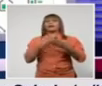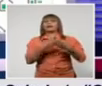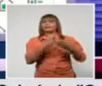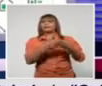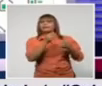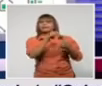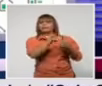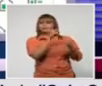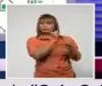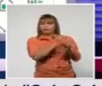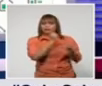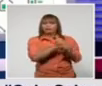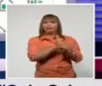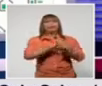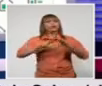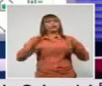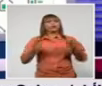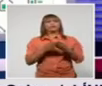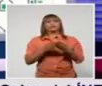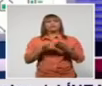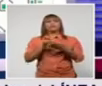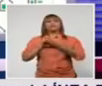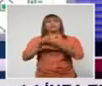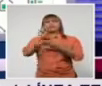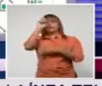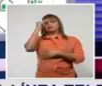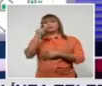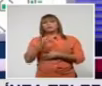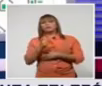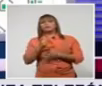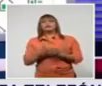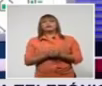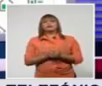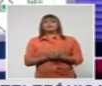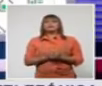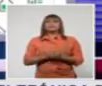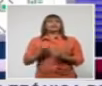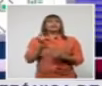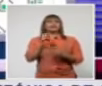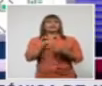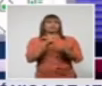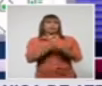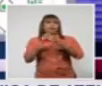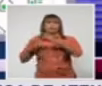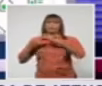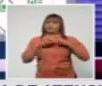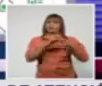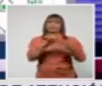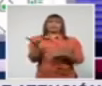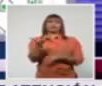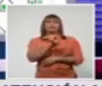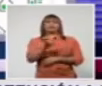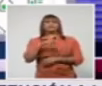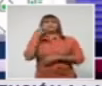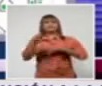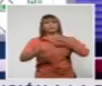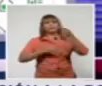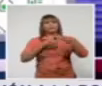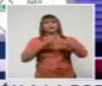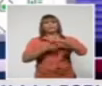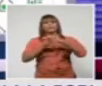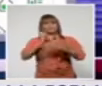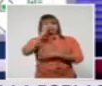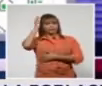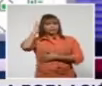en las de servicios de salud pública, pero sobre todo en los centros de trabajo y en la comunidad. Y destacaba también el presidente cubano ayer